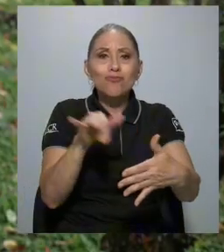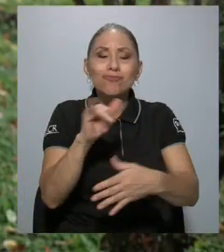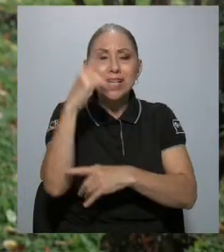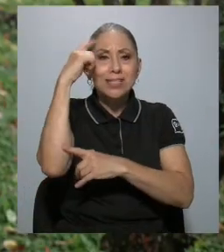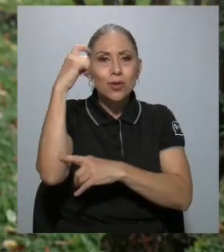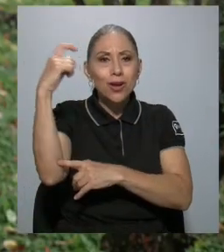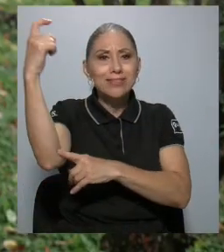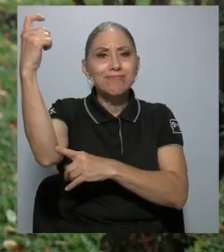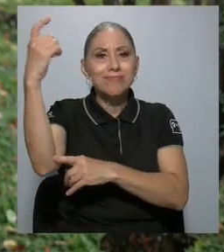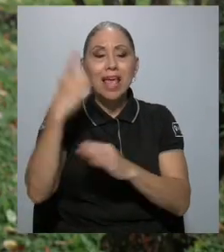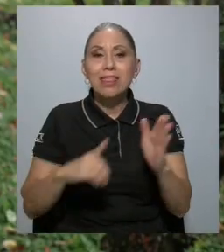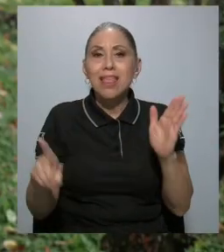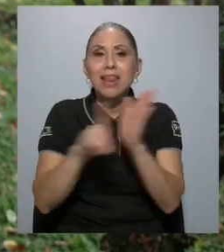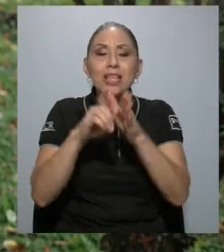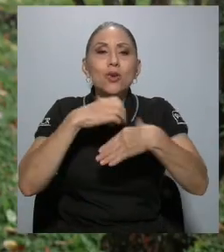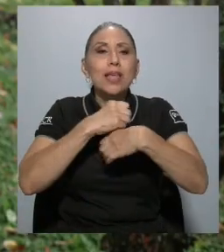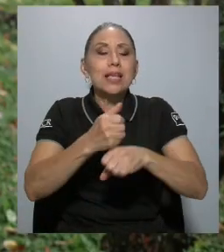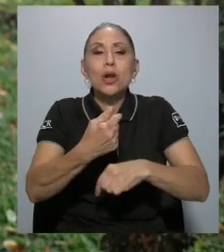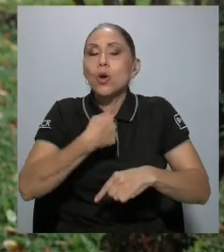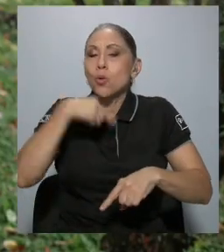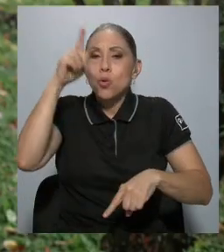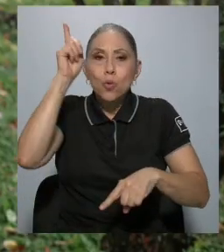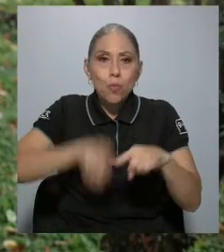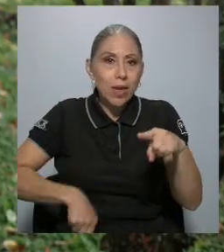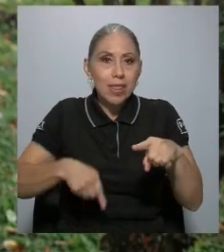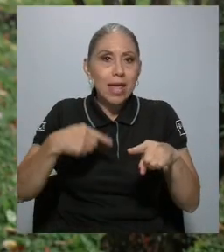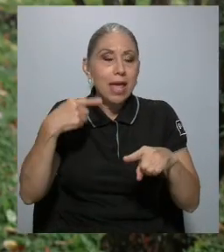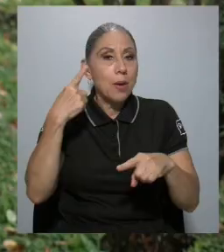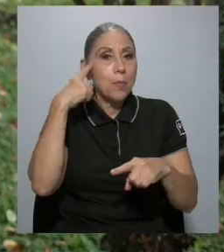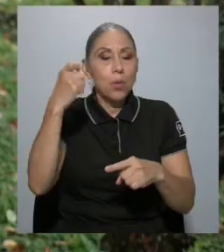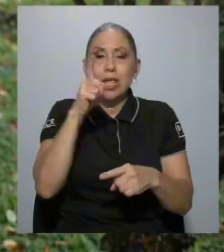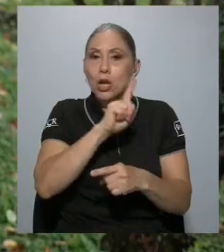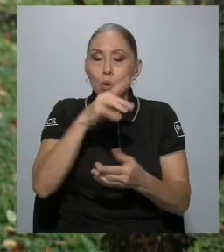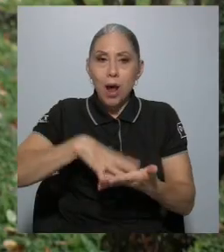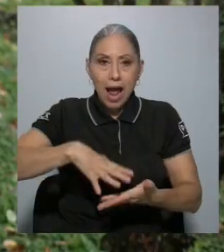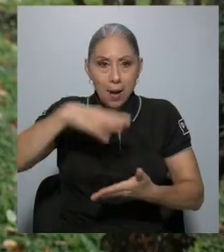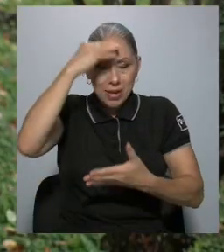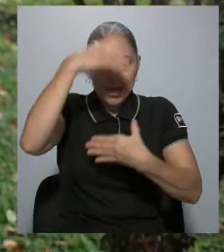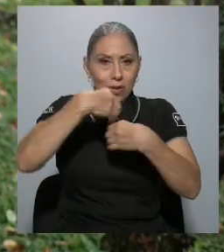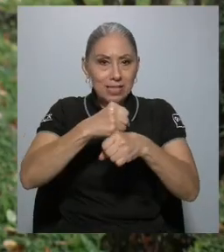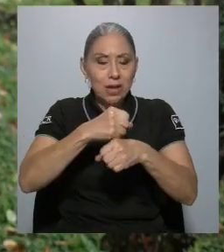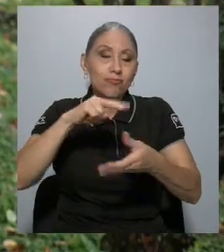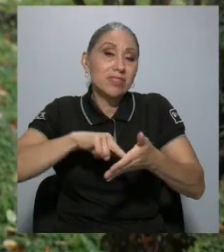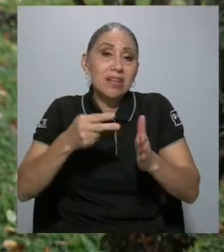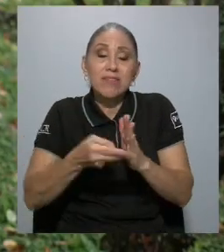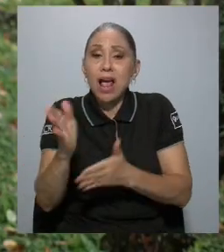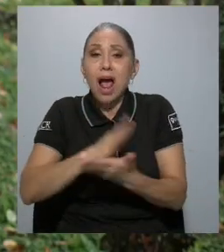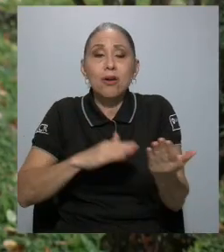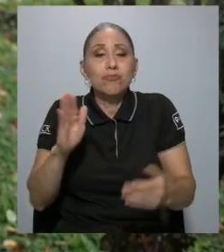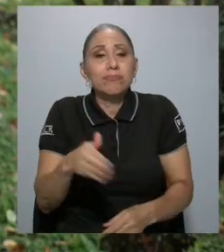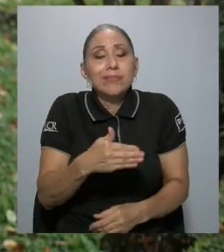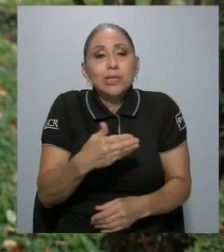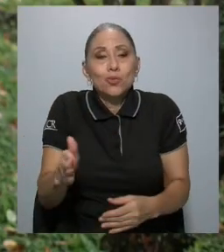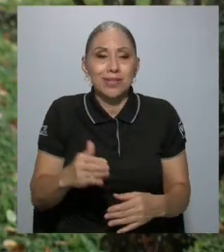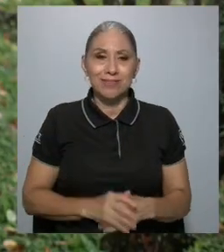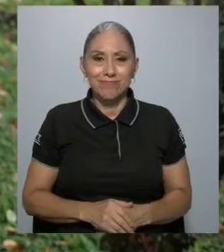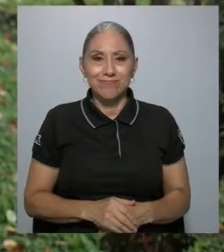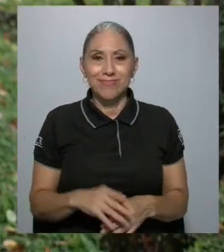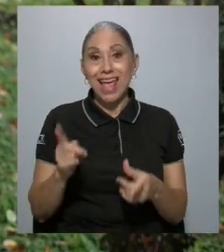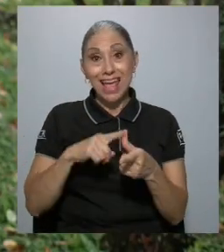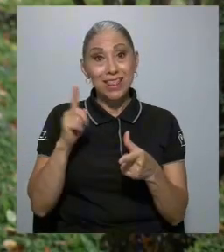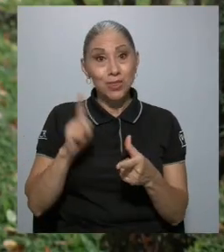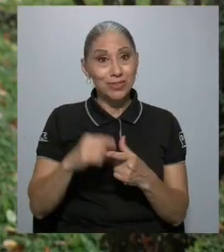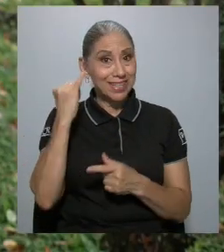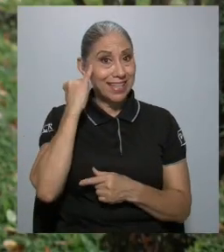ilusoria y el derecho de hacer lo que uno no puede porque no ha aprendido a ejecutarlo viene a ser inútil.